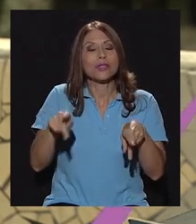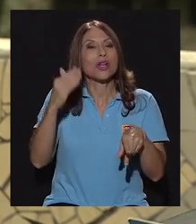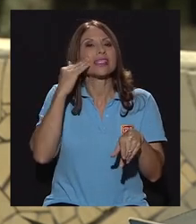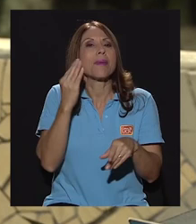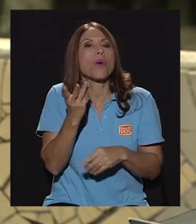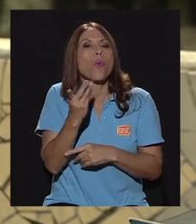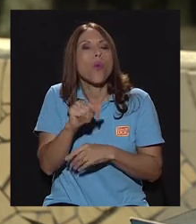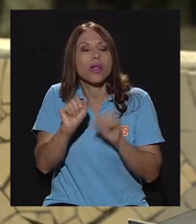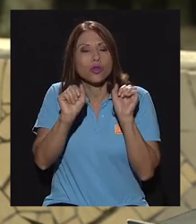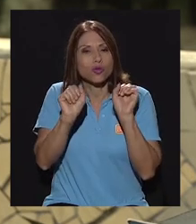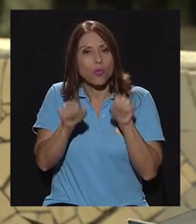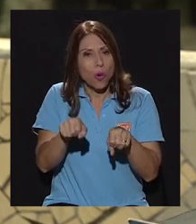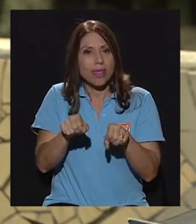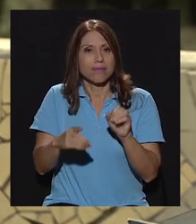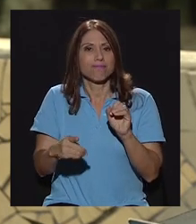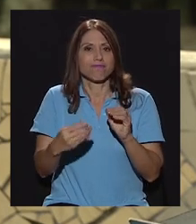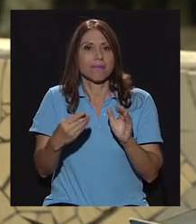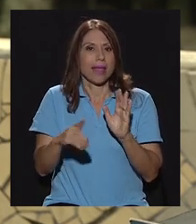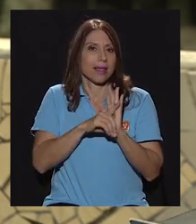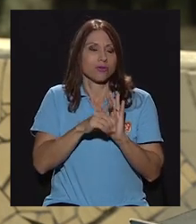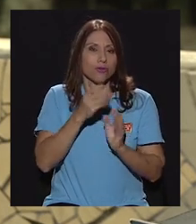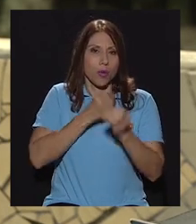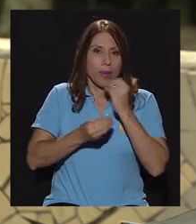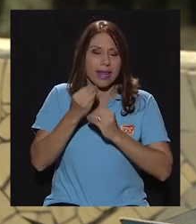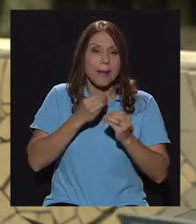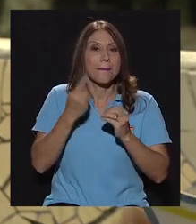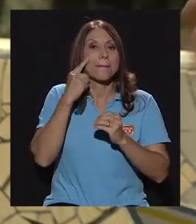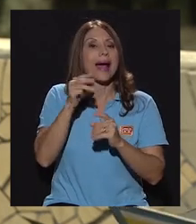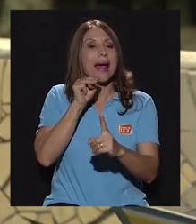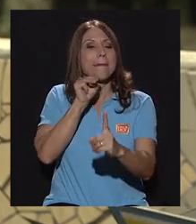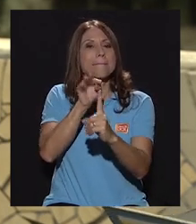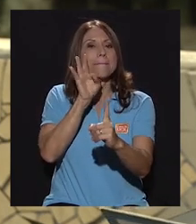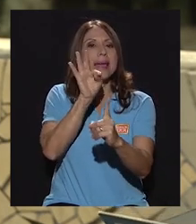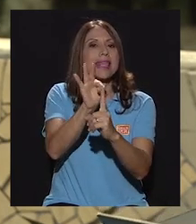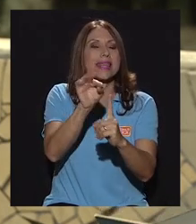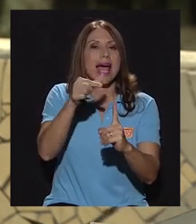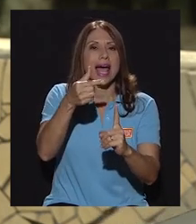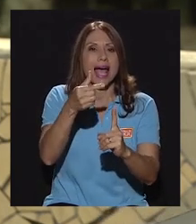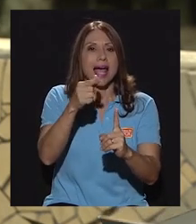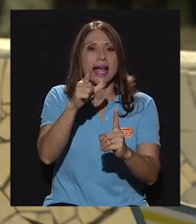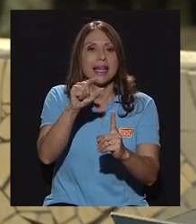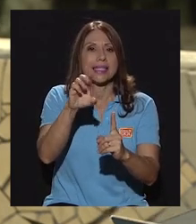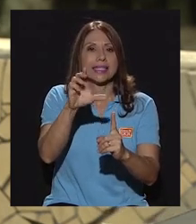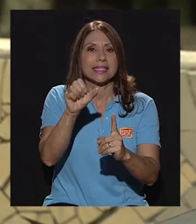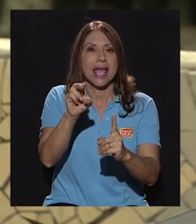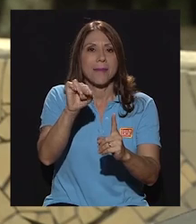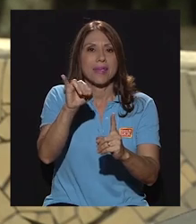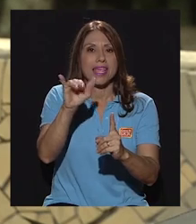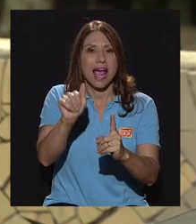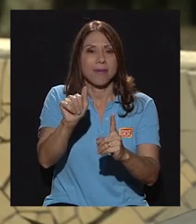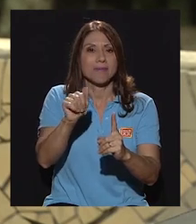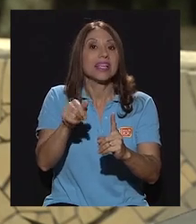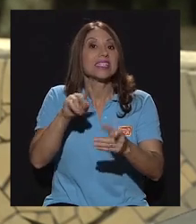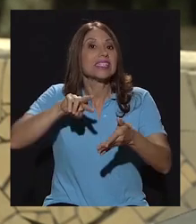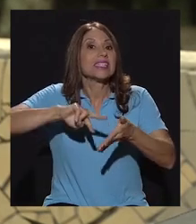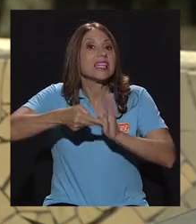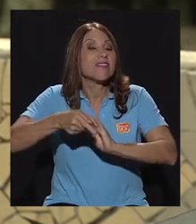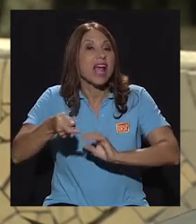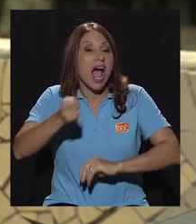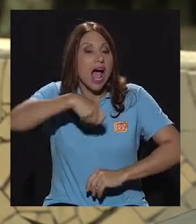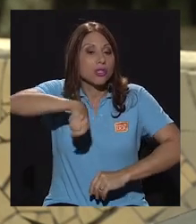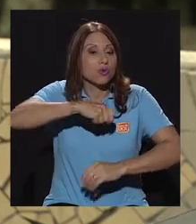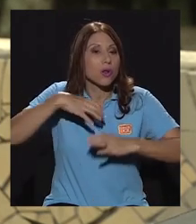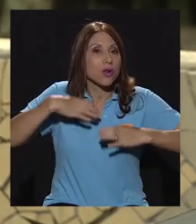meta glicémica. Y meta glicémica, entonces vamos a hablar de cómo debe estar esa glicemia en ayuno, cómo debe estar